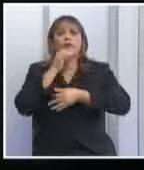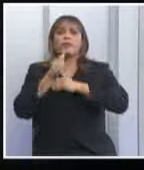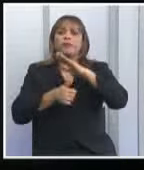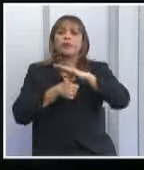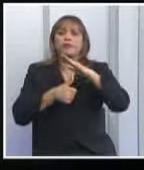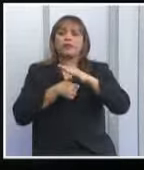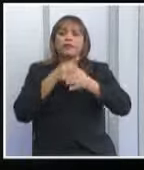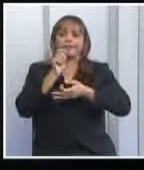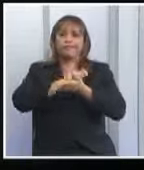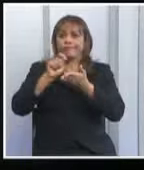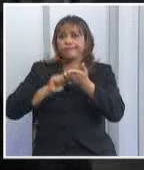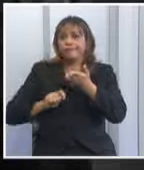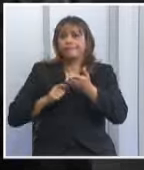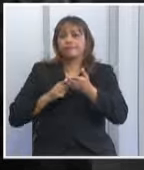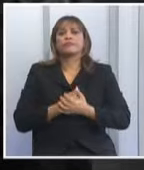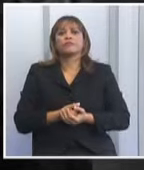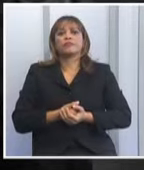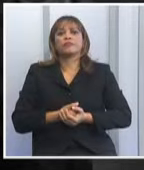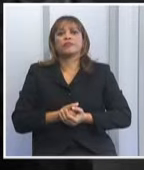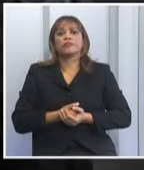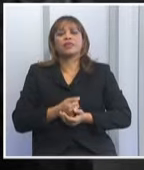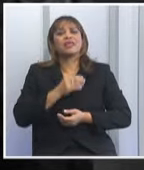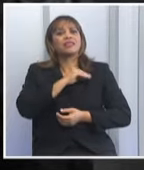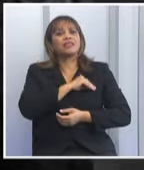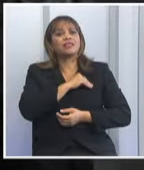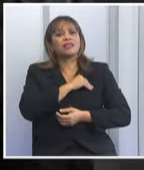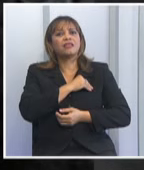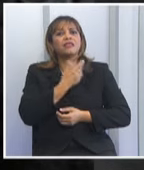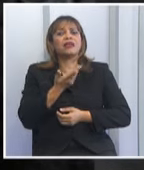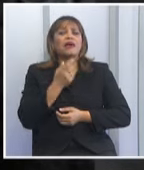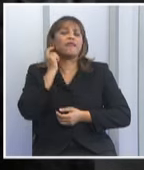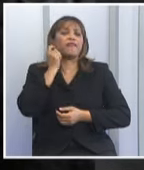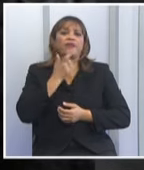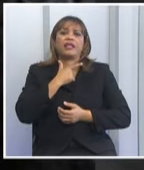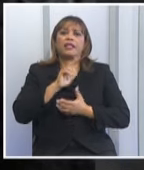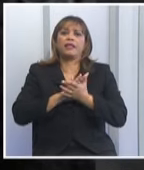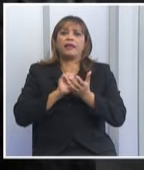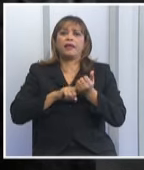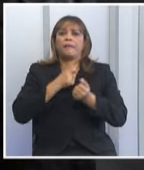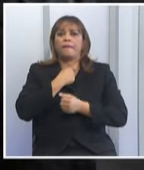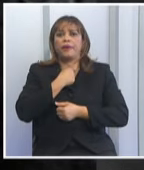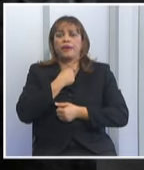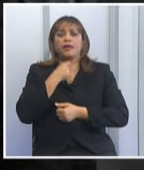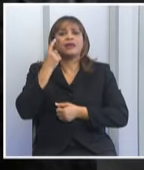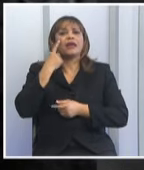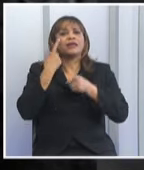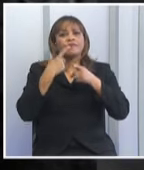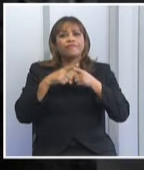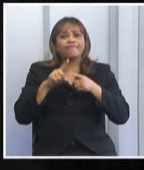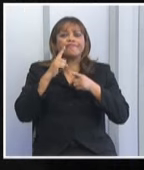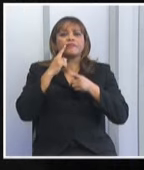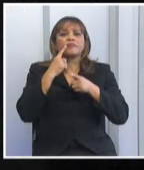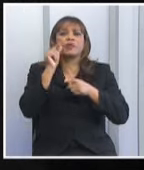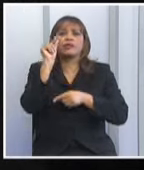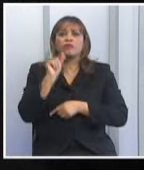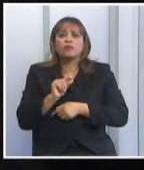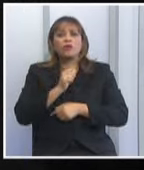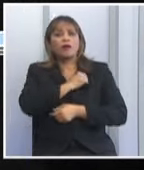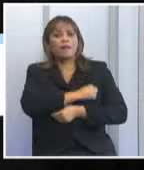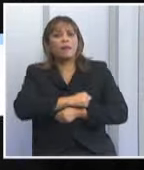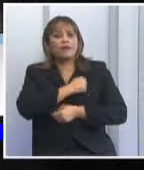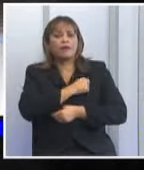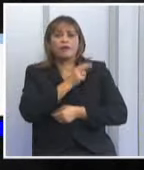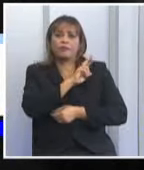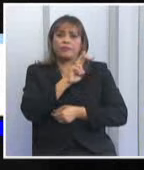cubano escribió: "Sentido adiós a Felipe Guerra Matos, el entrañable guerrita, memoria viva, protagónica y apasionada